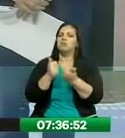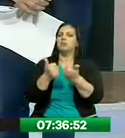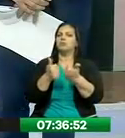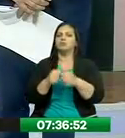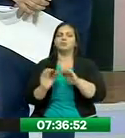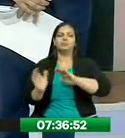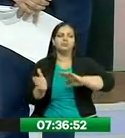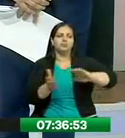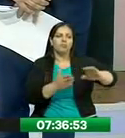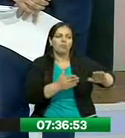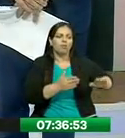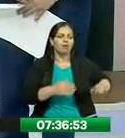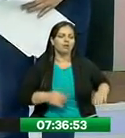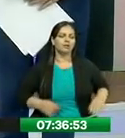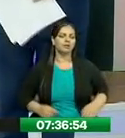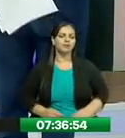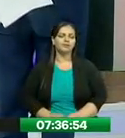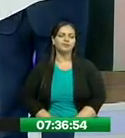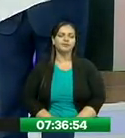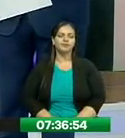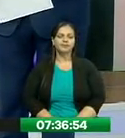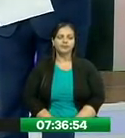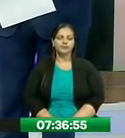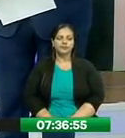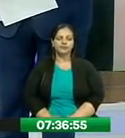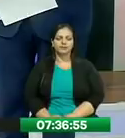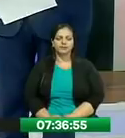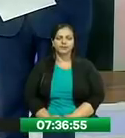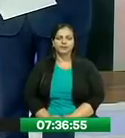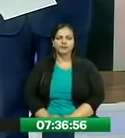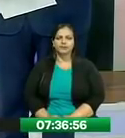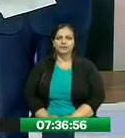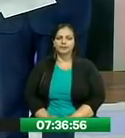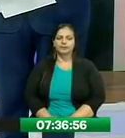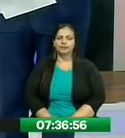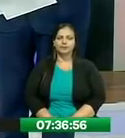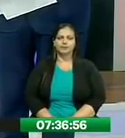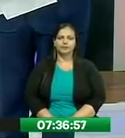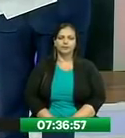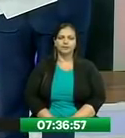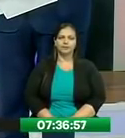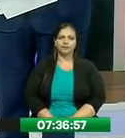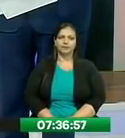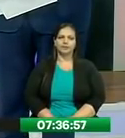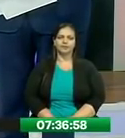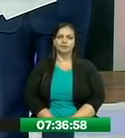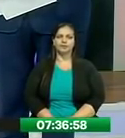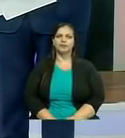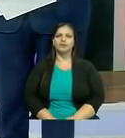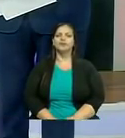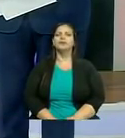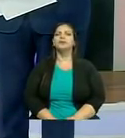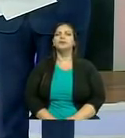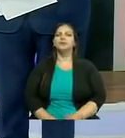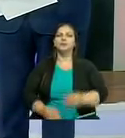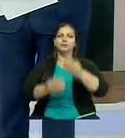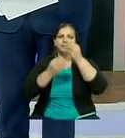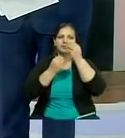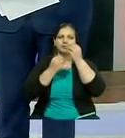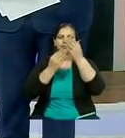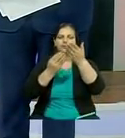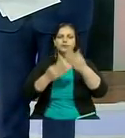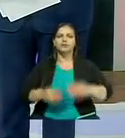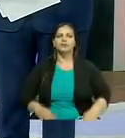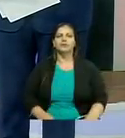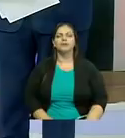tema para contarles que más de 1.500 personas heridas se registraron durante los 11 días de protesta a